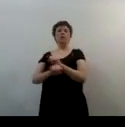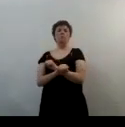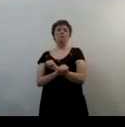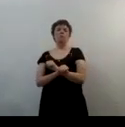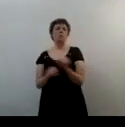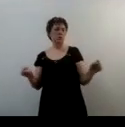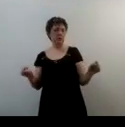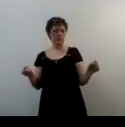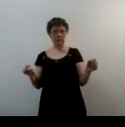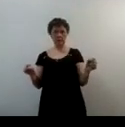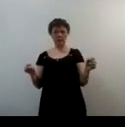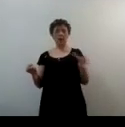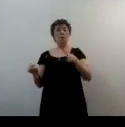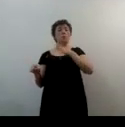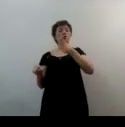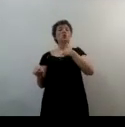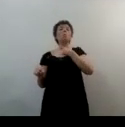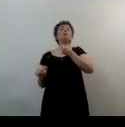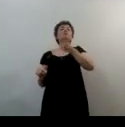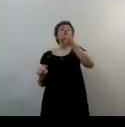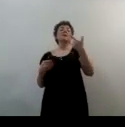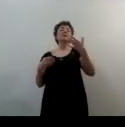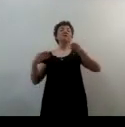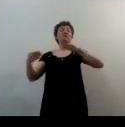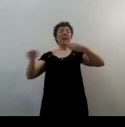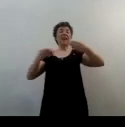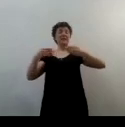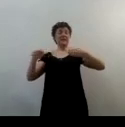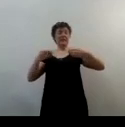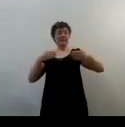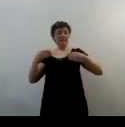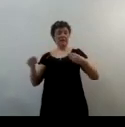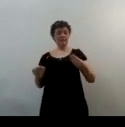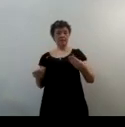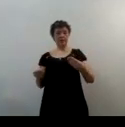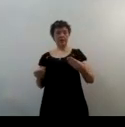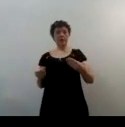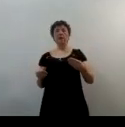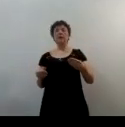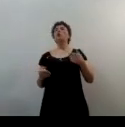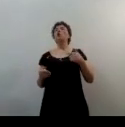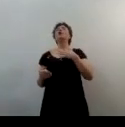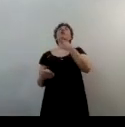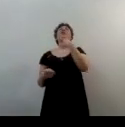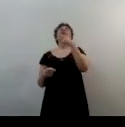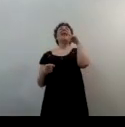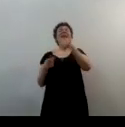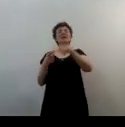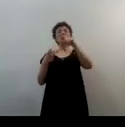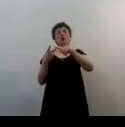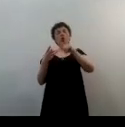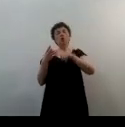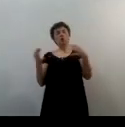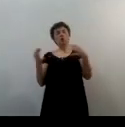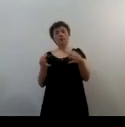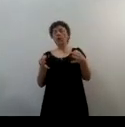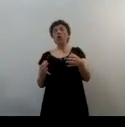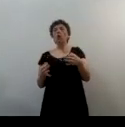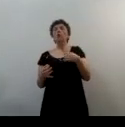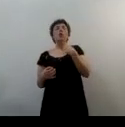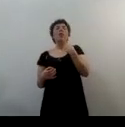gusta más la parte de flexibilidad, ¿vale? Deciros, en vez de deciros, tienes que comer esto a lo largo del día, decirte, tienes que comer 3 piezas de fruta al